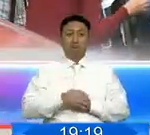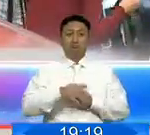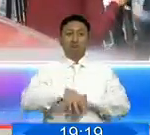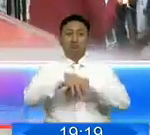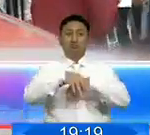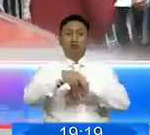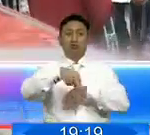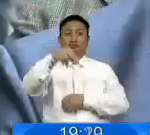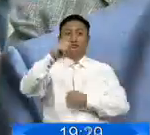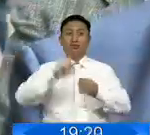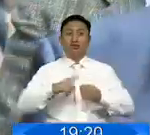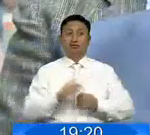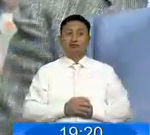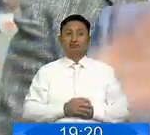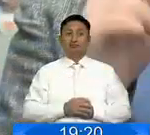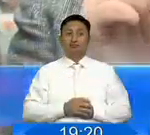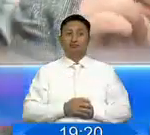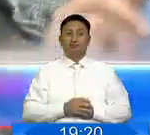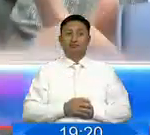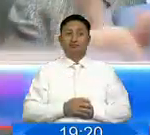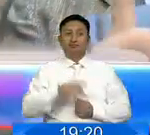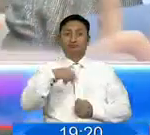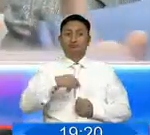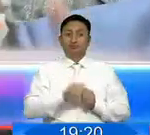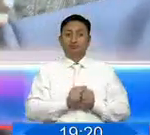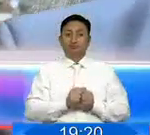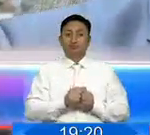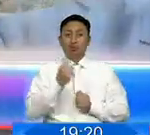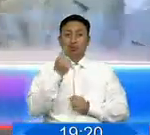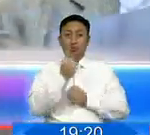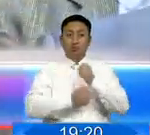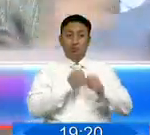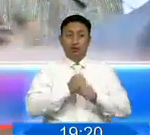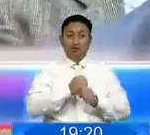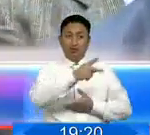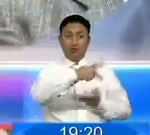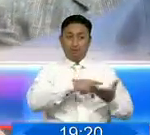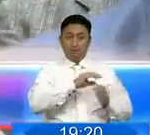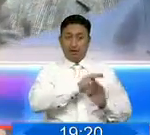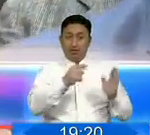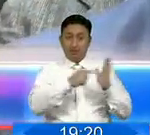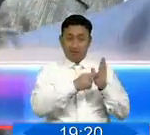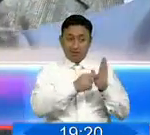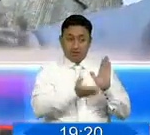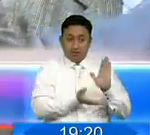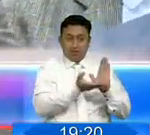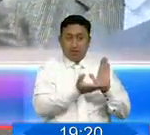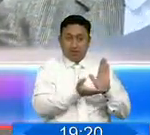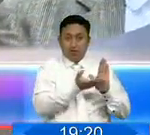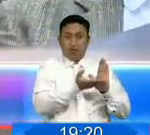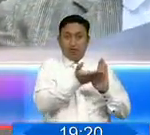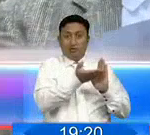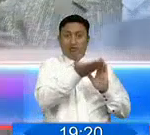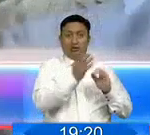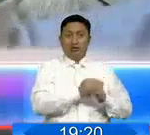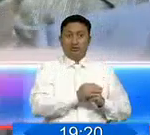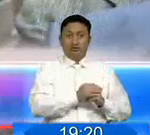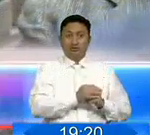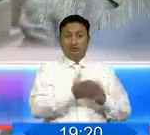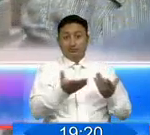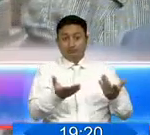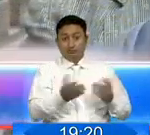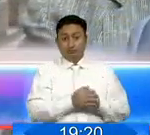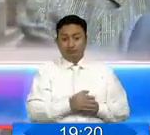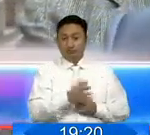en el norte de Quito. Porque cada día que Andes Petroleum se demora en pagar, suben los intereses. Ya hay el lucro cesante y el daño emergente. Pero